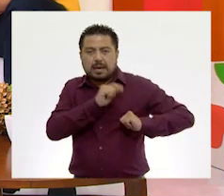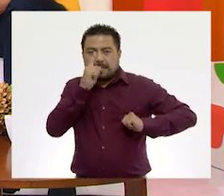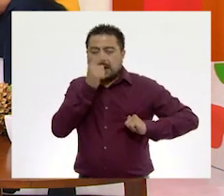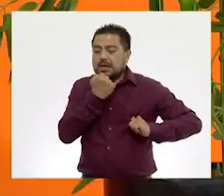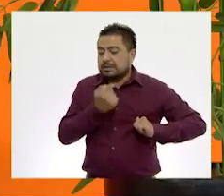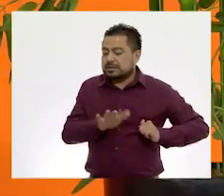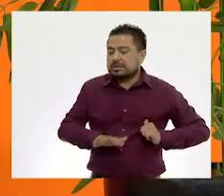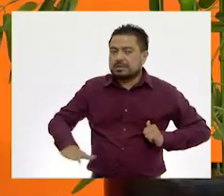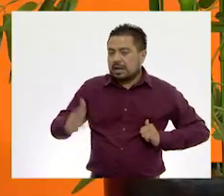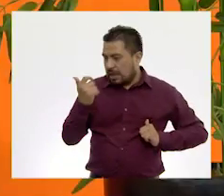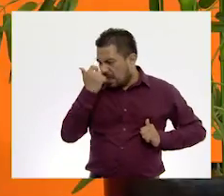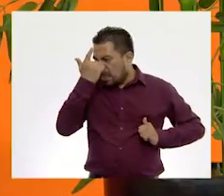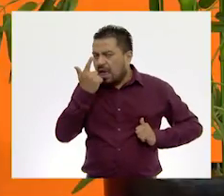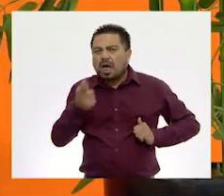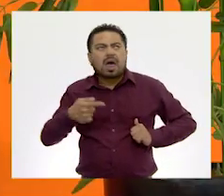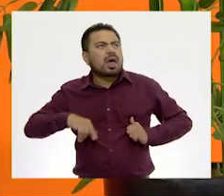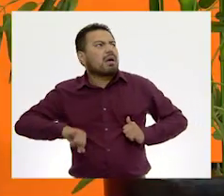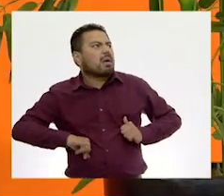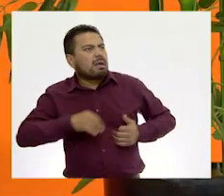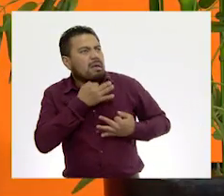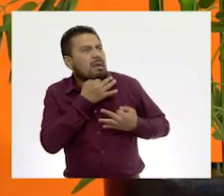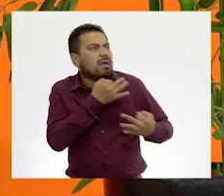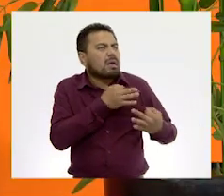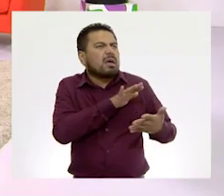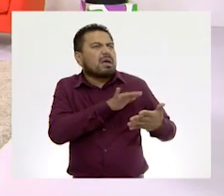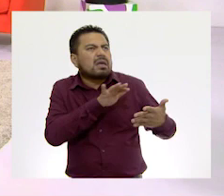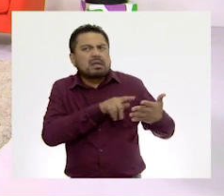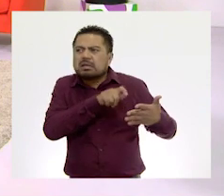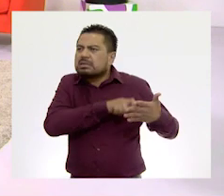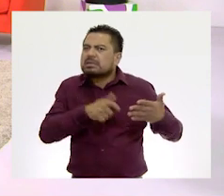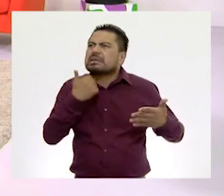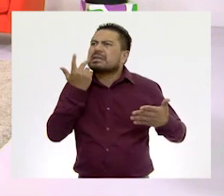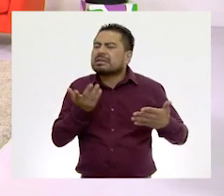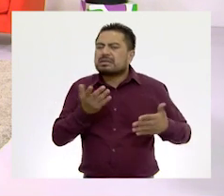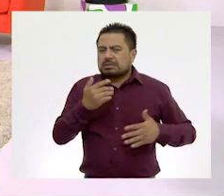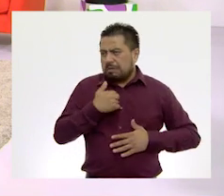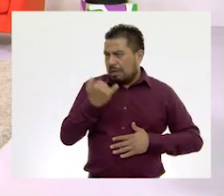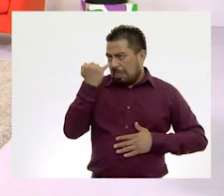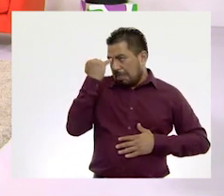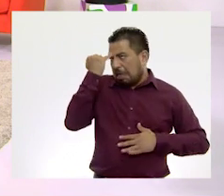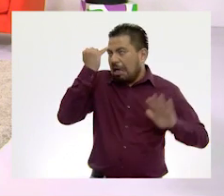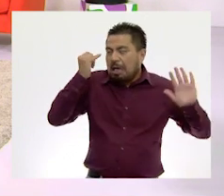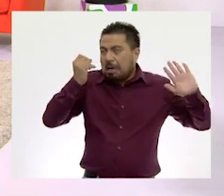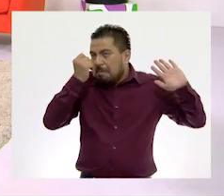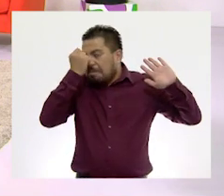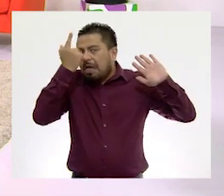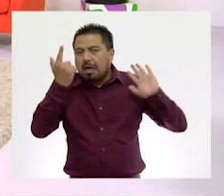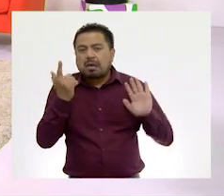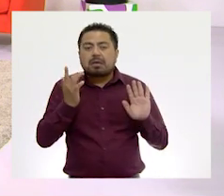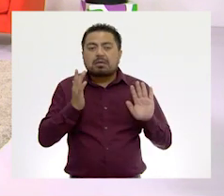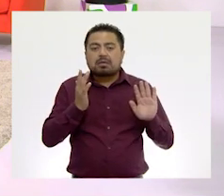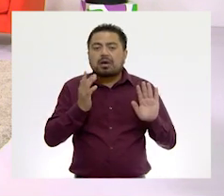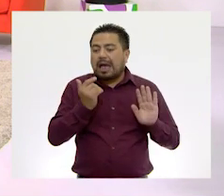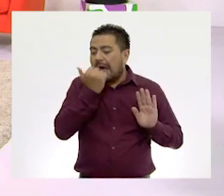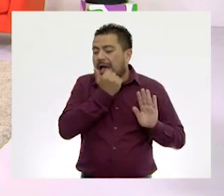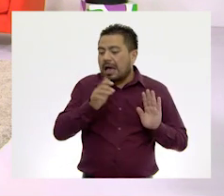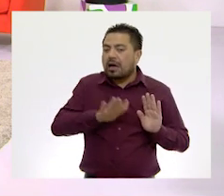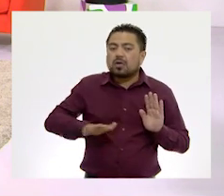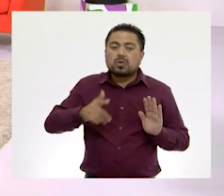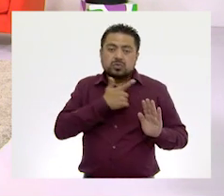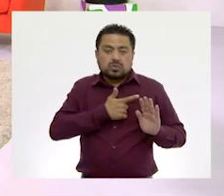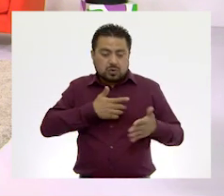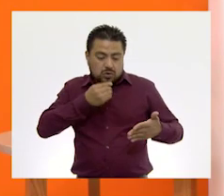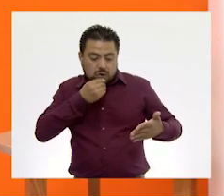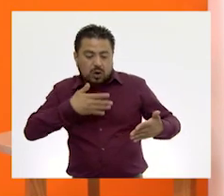chicos, crear ese interés por querer leer y escribir, ¿no? Se me ocurre, por ejemplo, si al alumno le gusta cocinar,